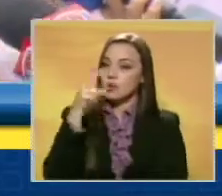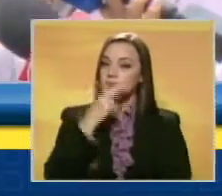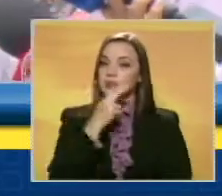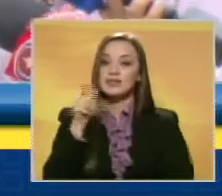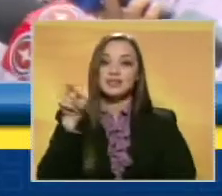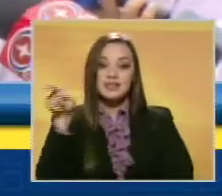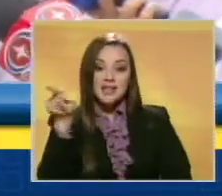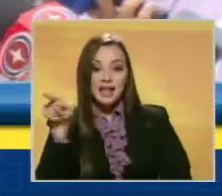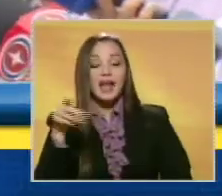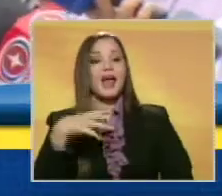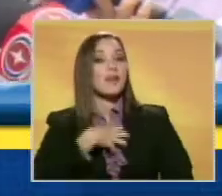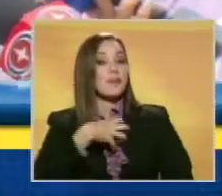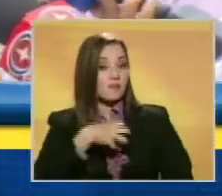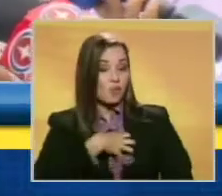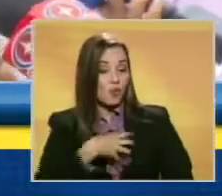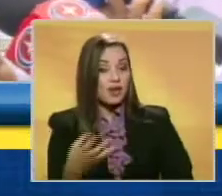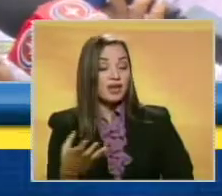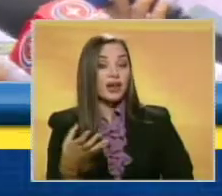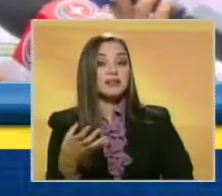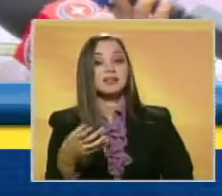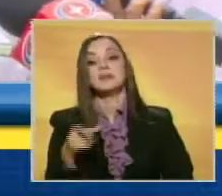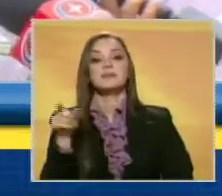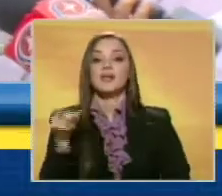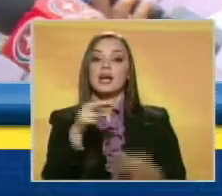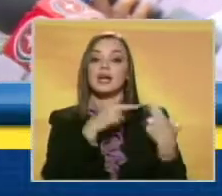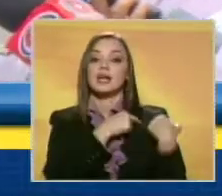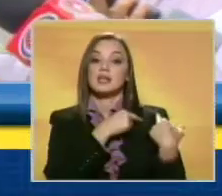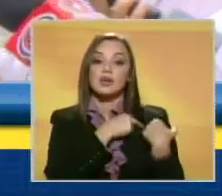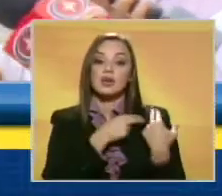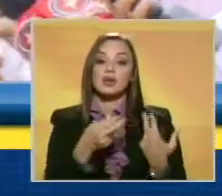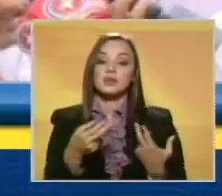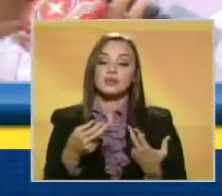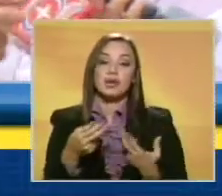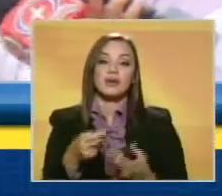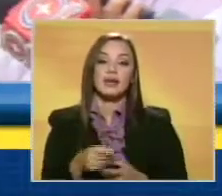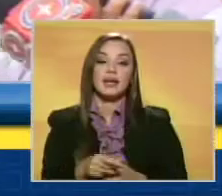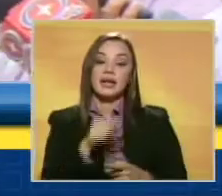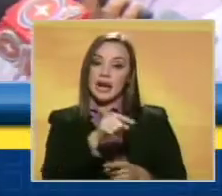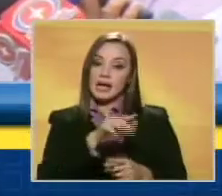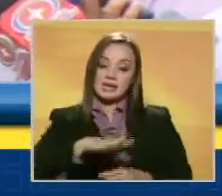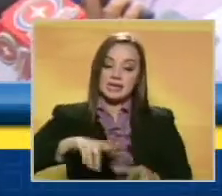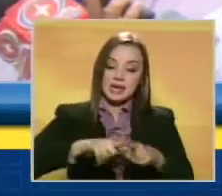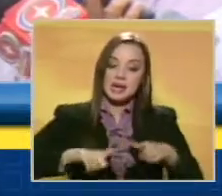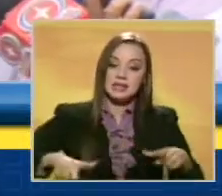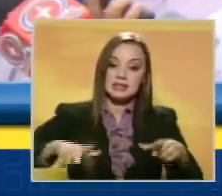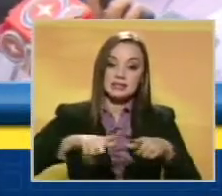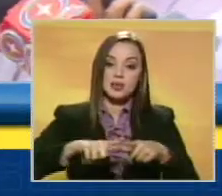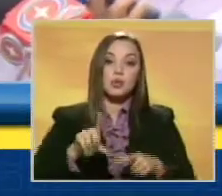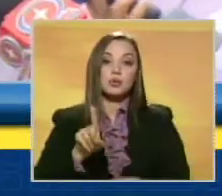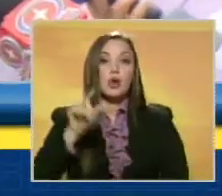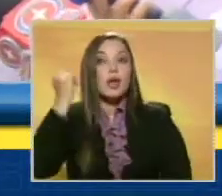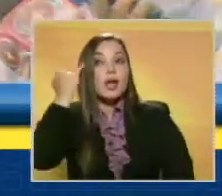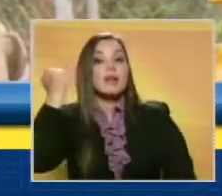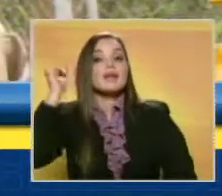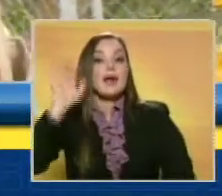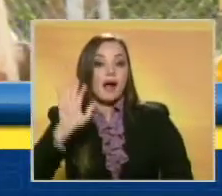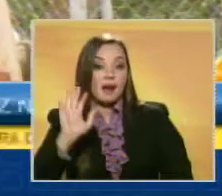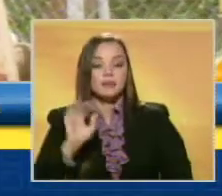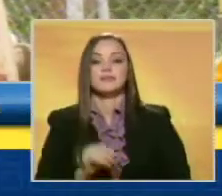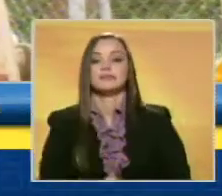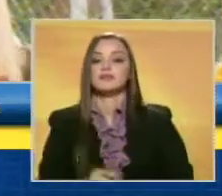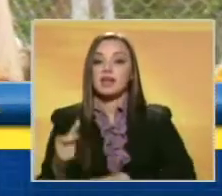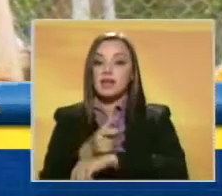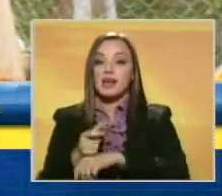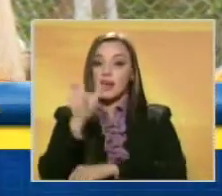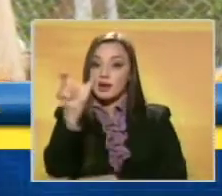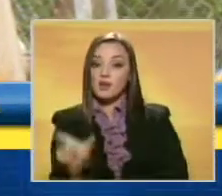Ramón Guillermo Aveledo en un espacio que le corresponde a la Causa R, precisamente en el circuito 1. Sería ideal. El gobernador de Lara